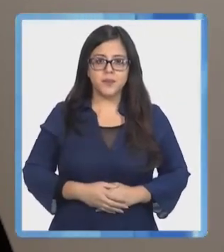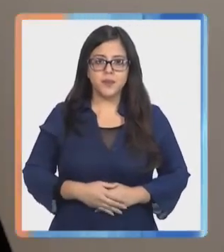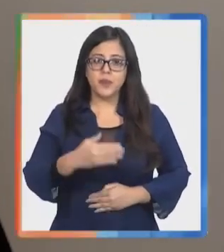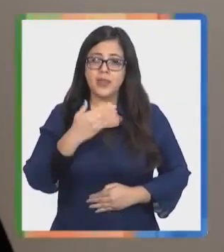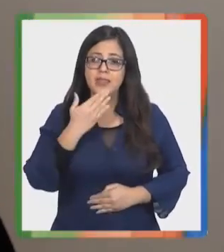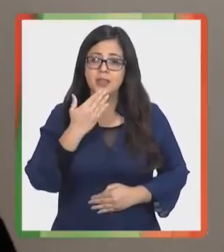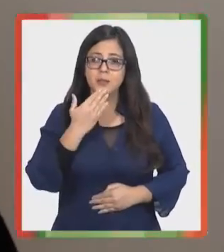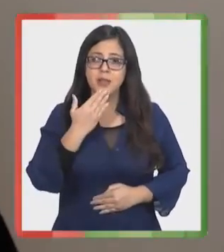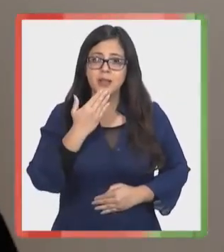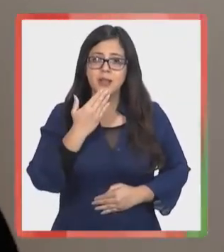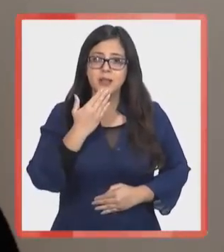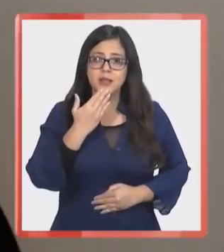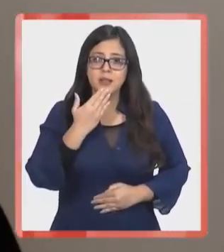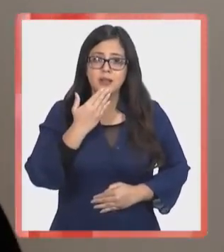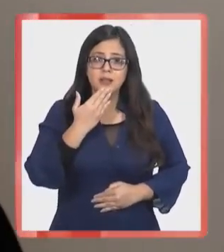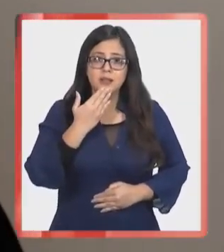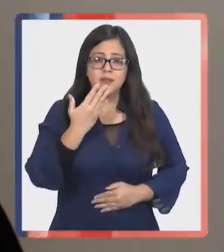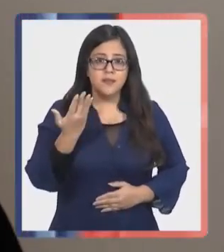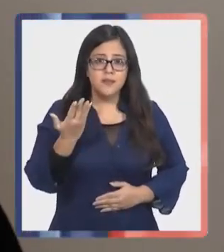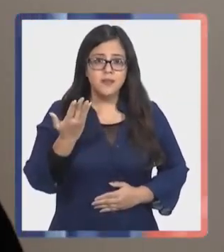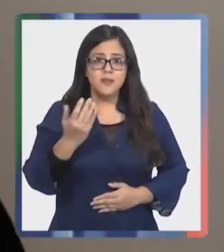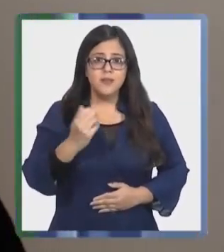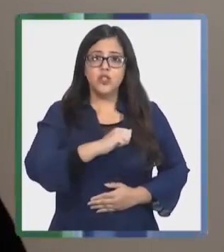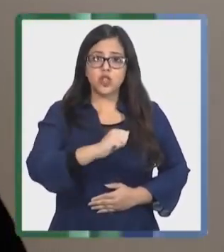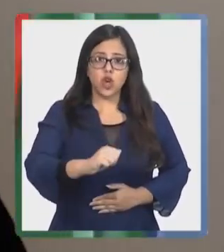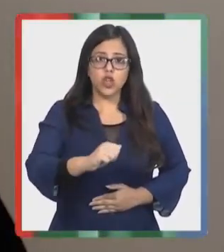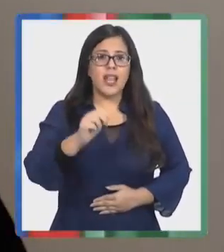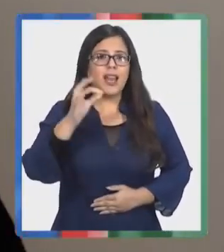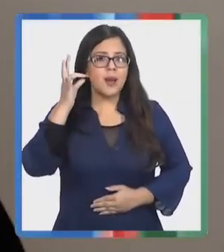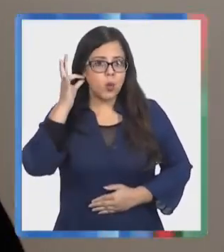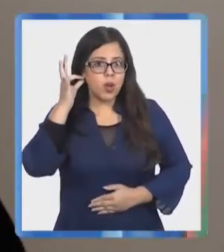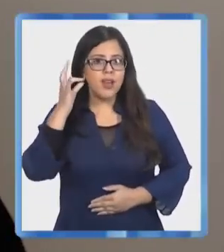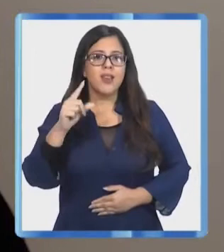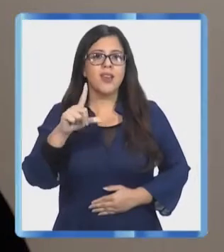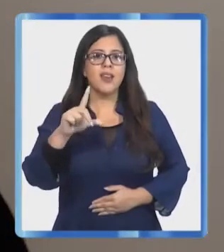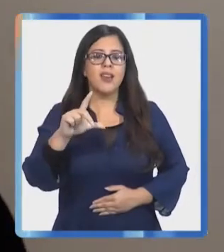Y también lesbofobia en ese tiempo.